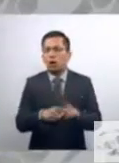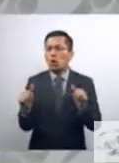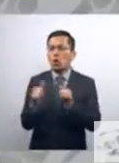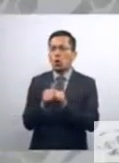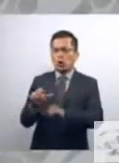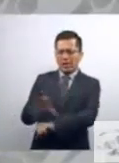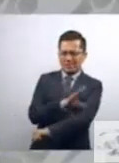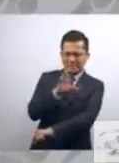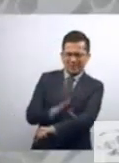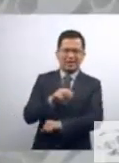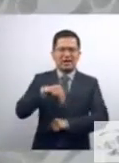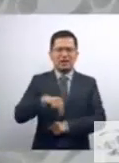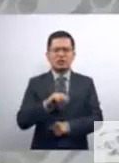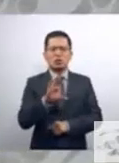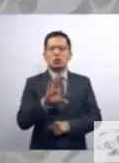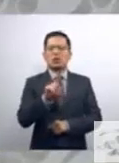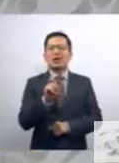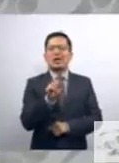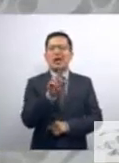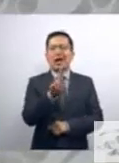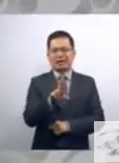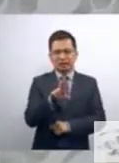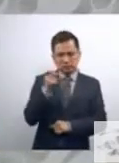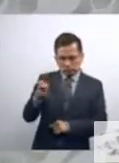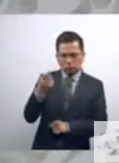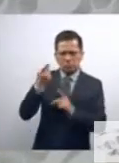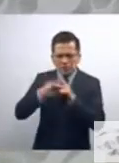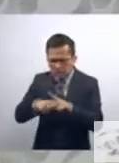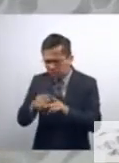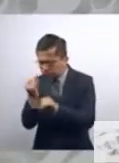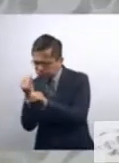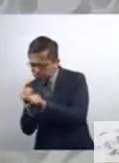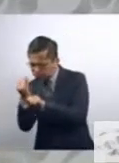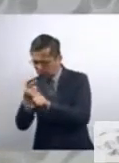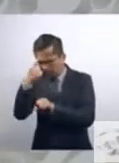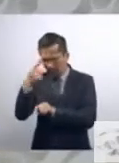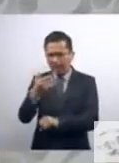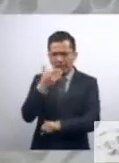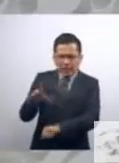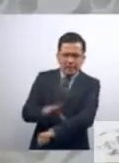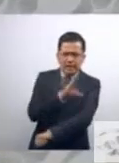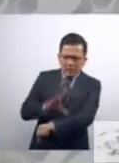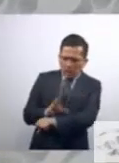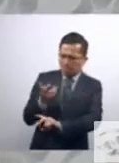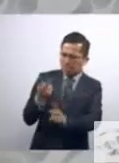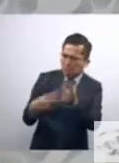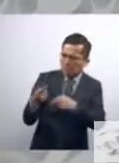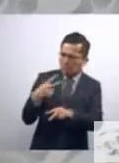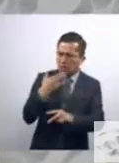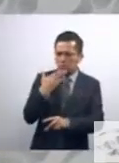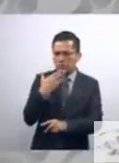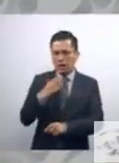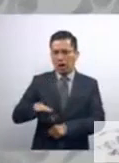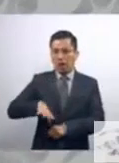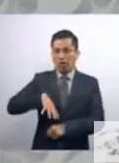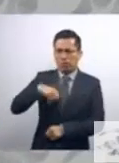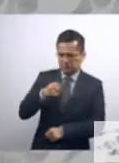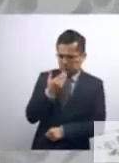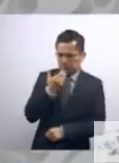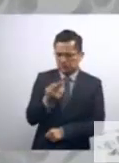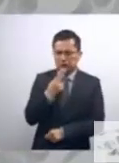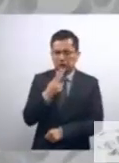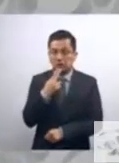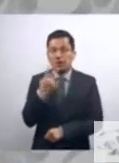una fuente renovable y relativamente infinita de energía, pero los desastres provocados por su mal manejo llevaron a limitar